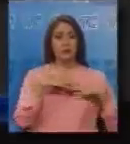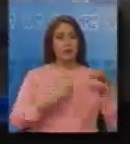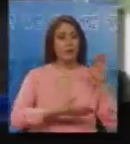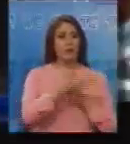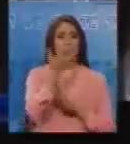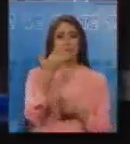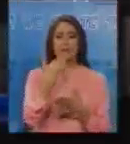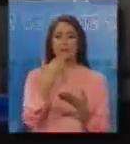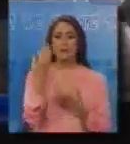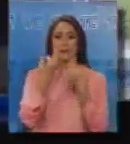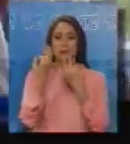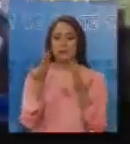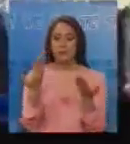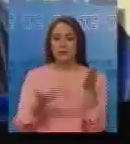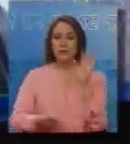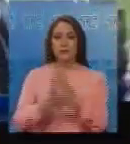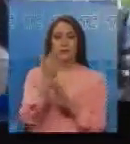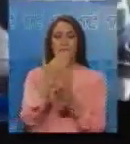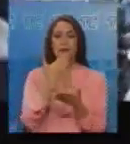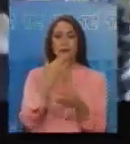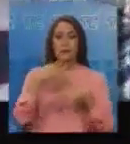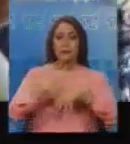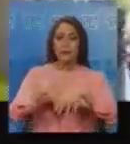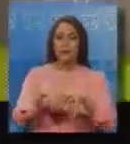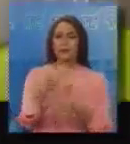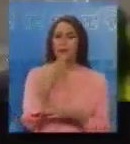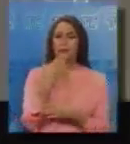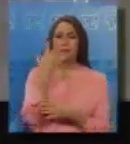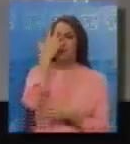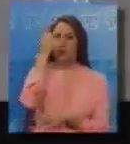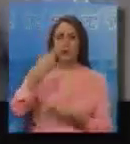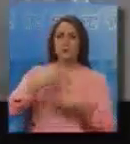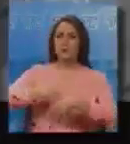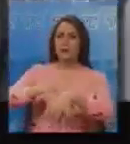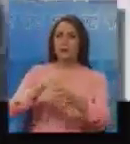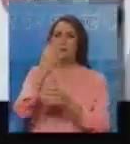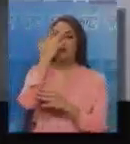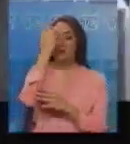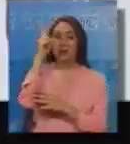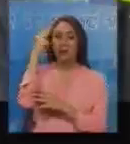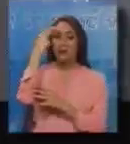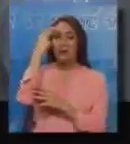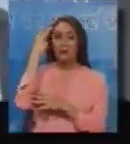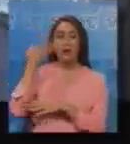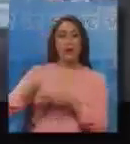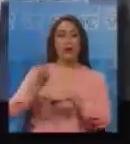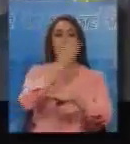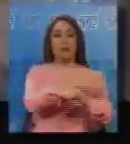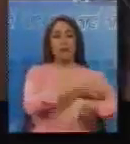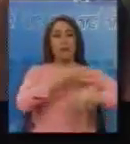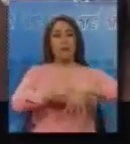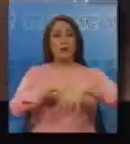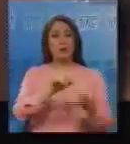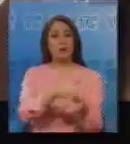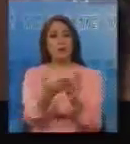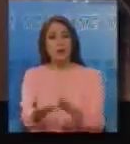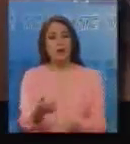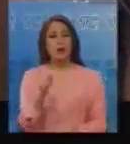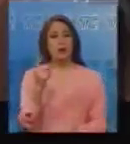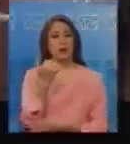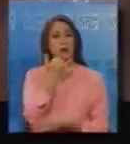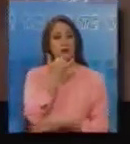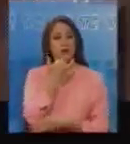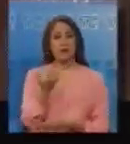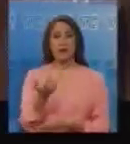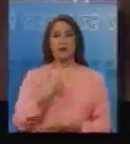Ahorita no cuando me mencionó que se iban, yo digo, pero ¿por qué te vas? Si han habido marchas más anteriores y hay muertos, eso trae